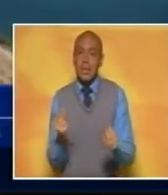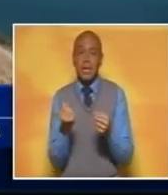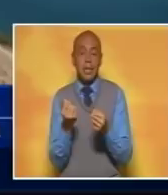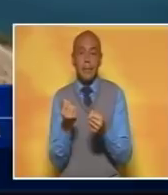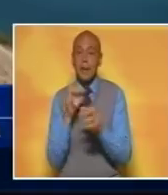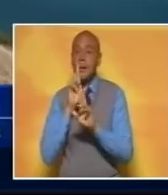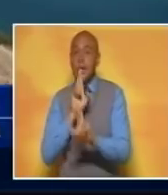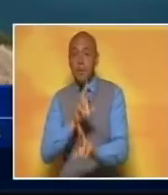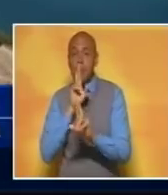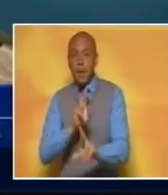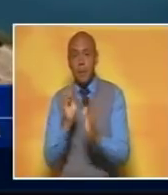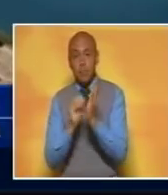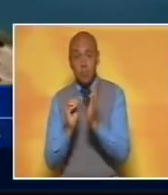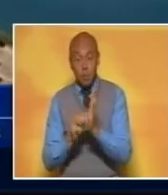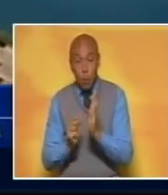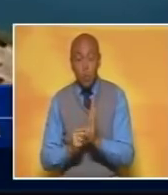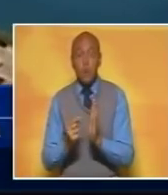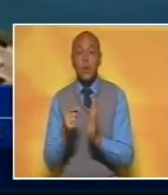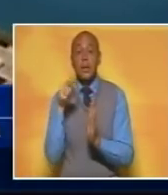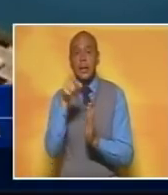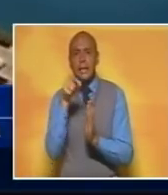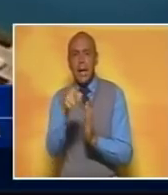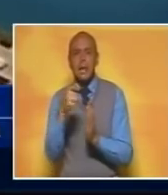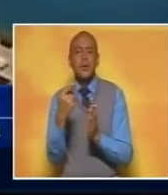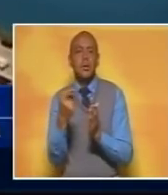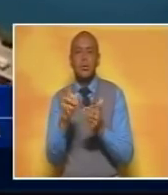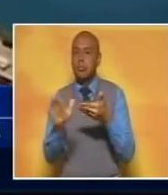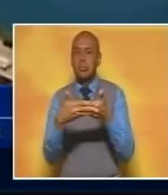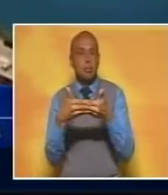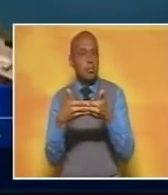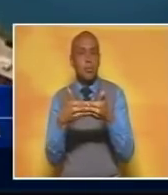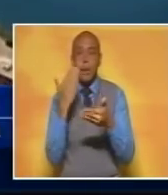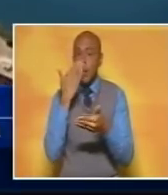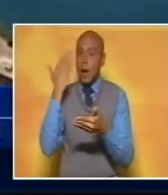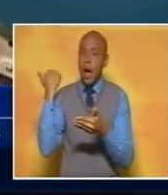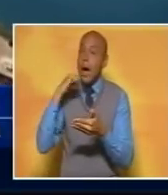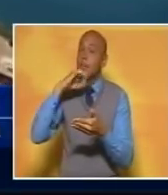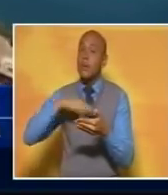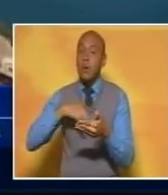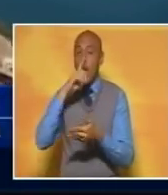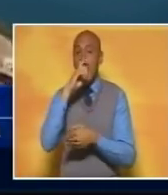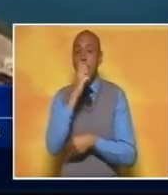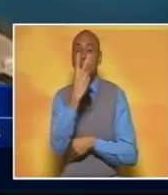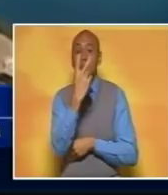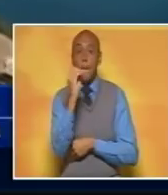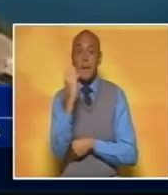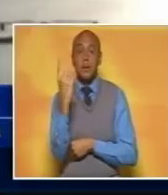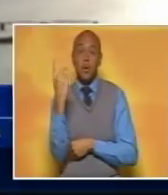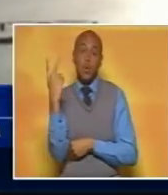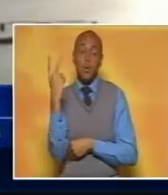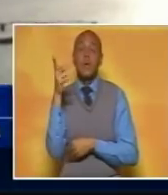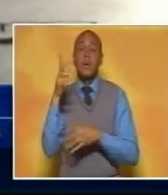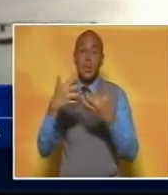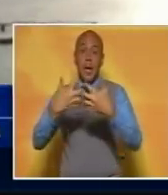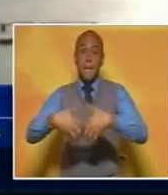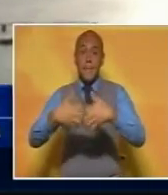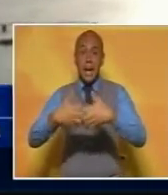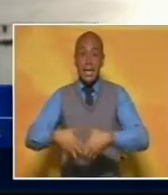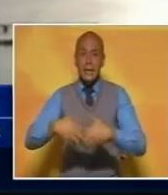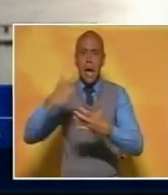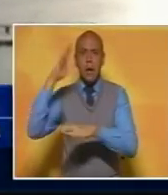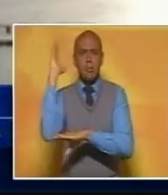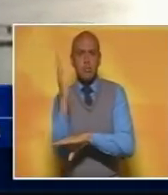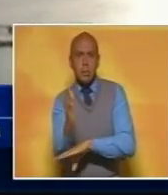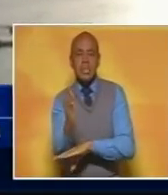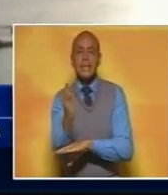parte, estas instalaciones han estado inactivas desde el año 2012 y debido a las sanciones impuestas por Estados Unidos, unos